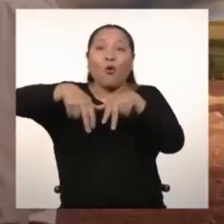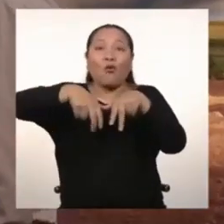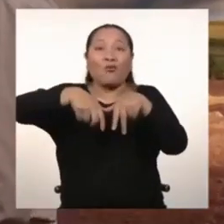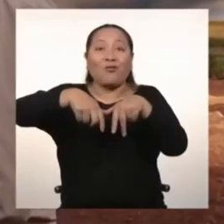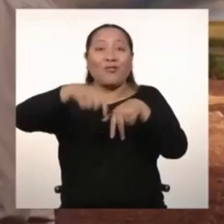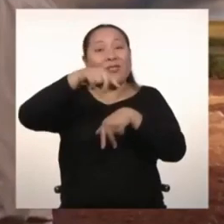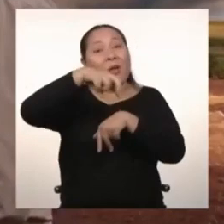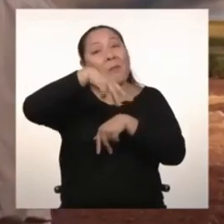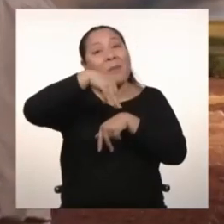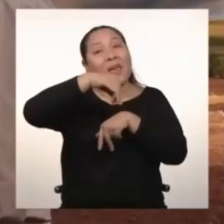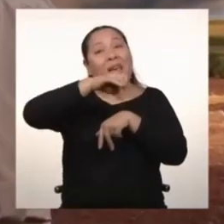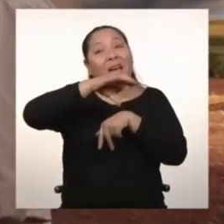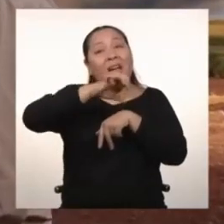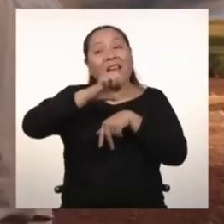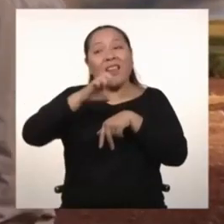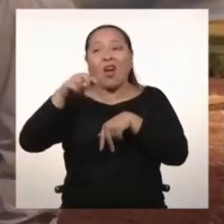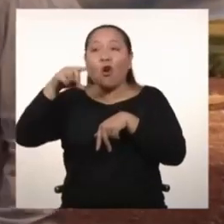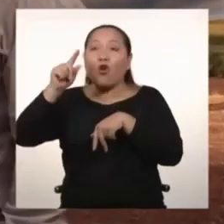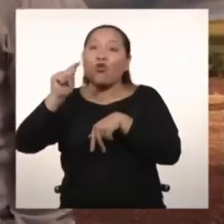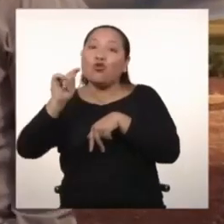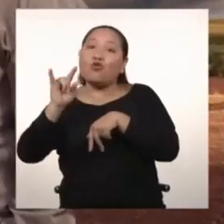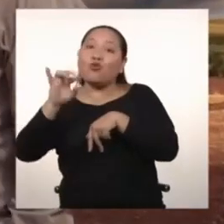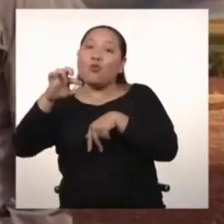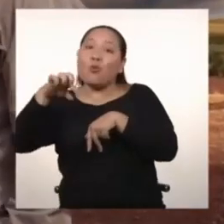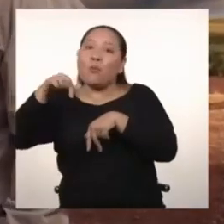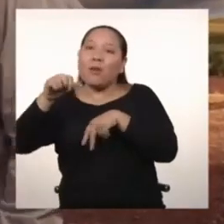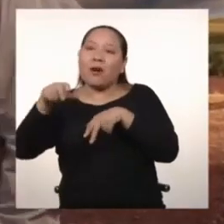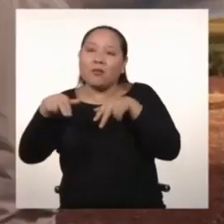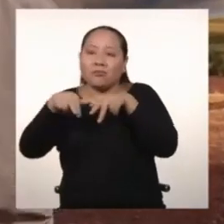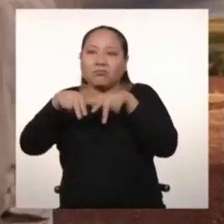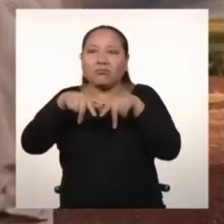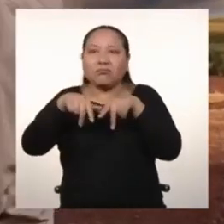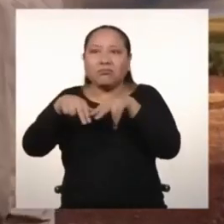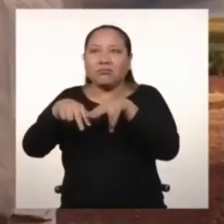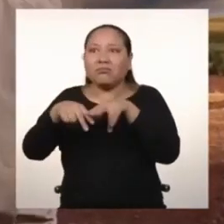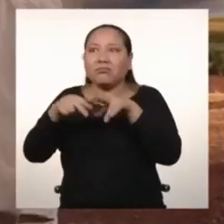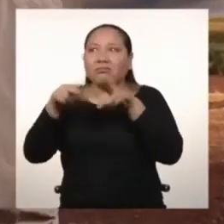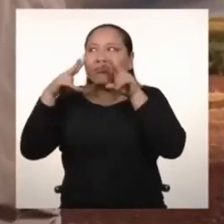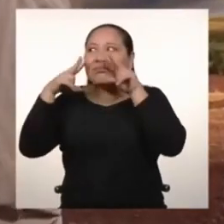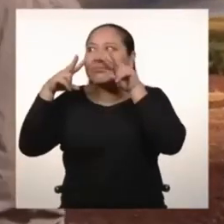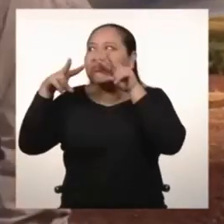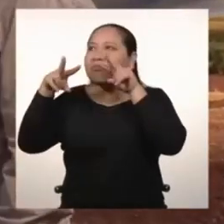mismo paisaje que vieron sus ojos.